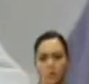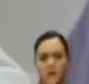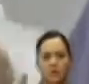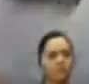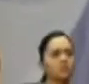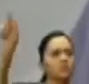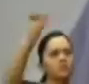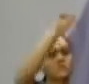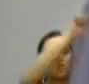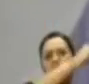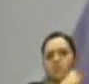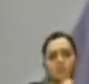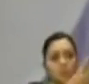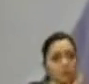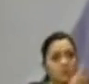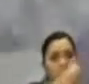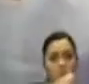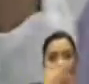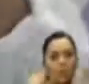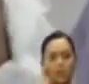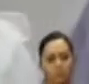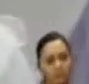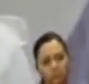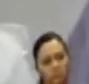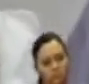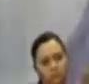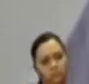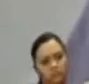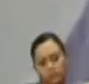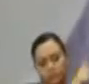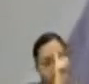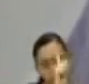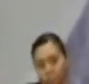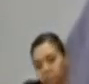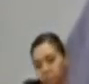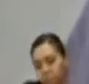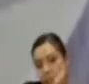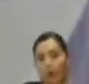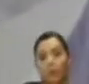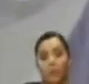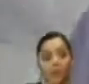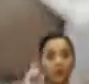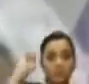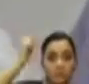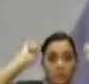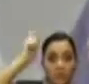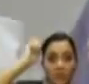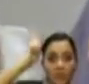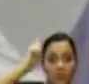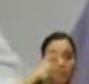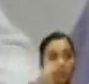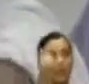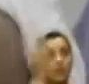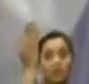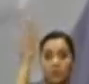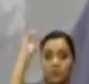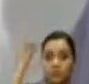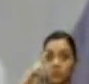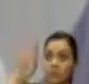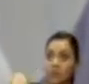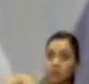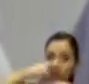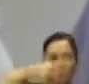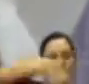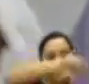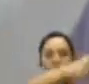consideran Guayaquil, a no ser que sea para pedir plata. Ahí sí, como la plata es en función de habitantes, ahí sí. Florida Norte, todos esos sectores son parte de Guayaquil.